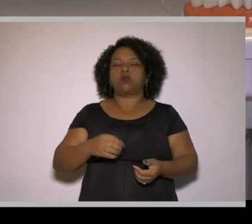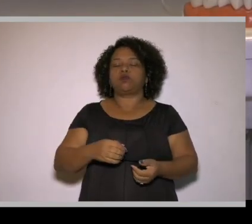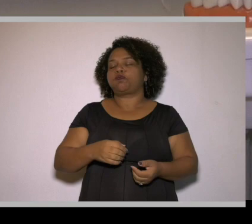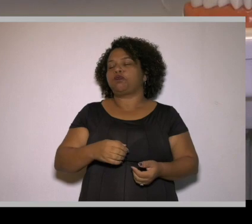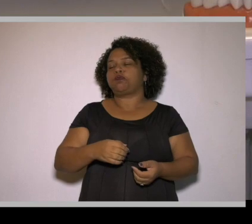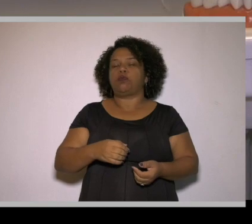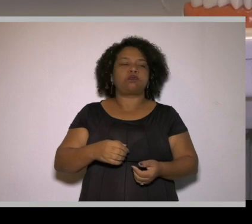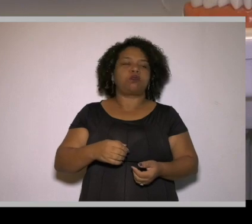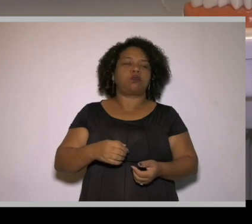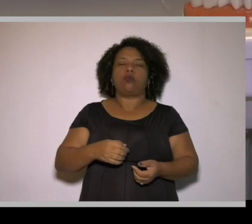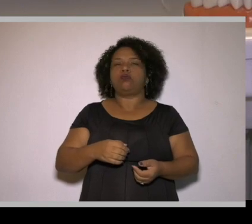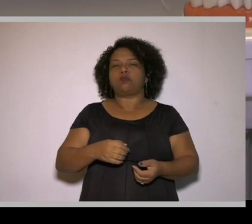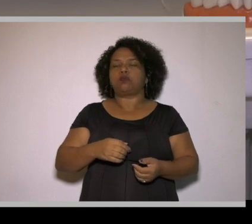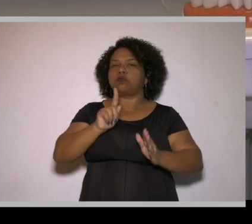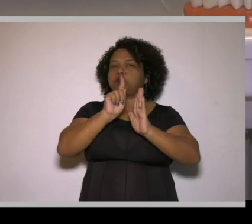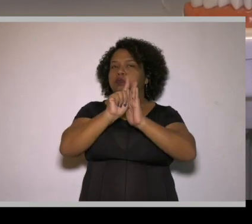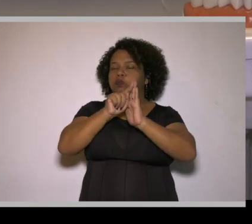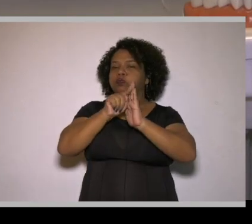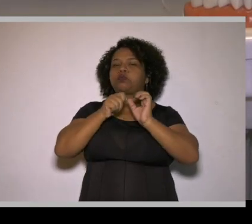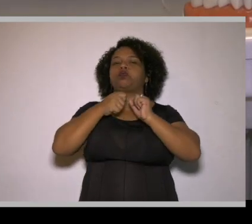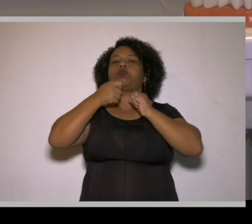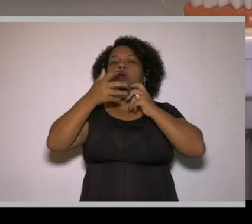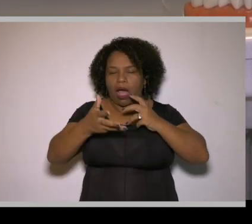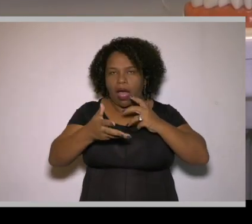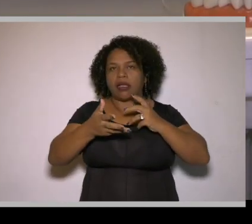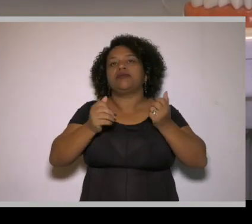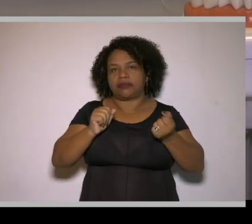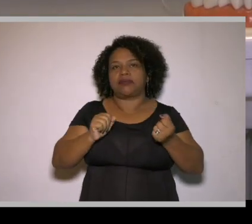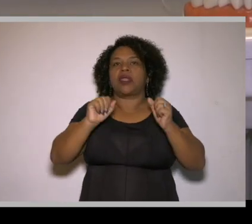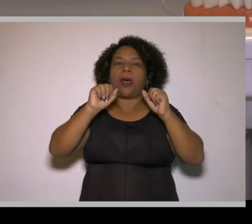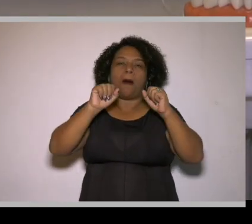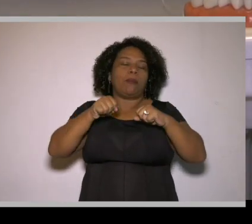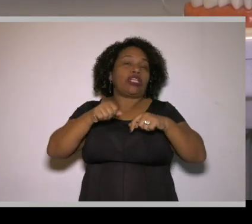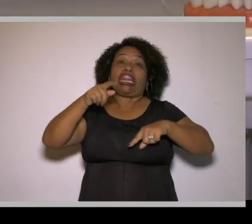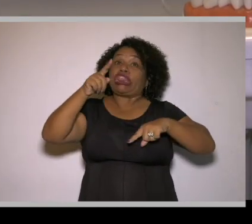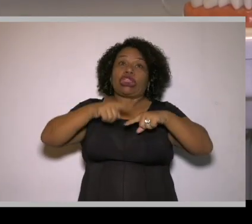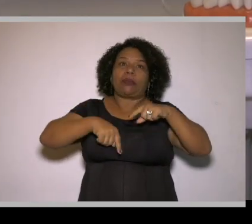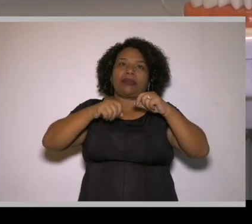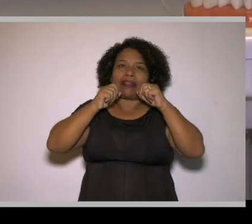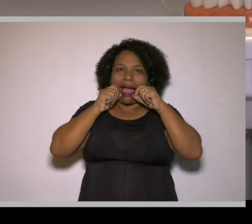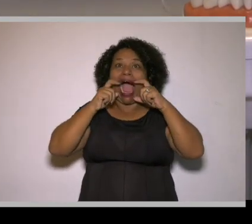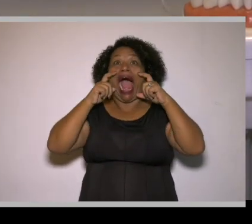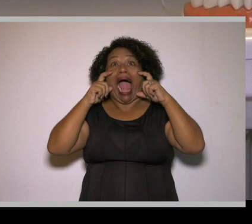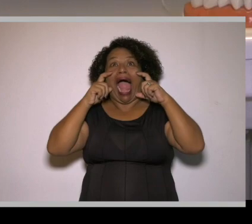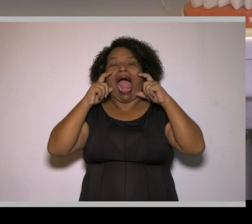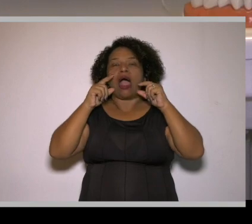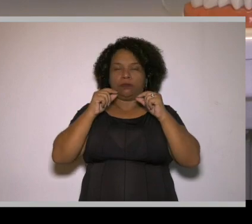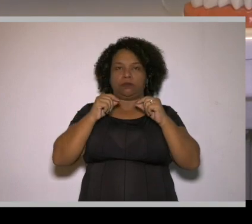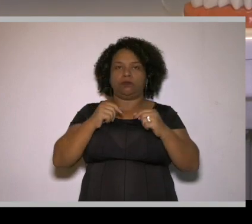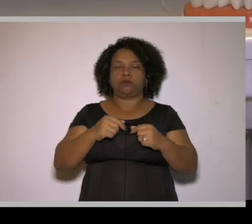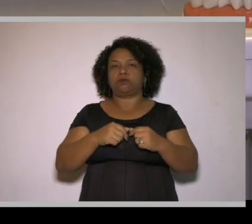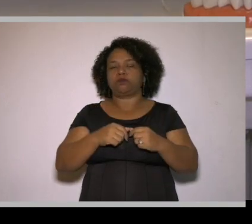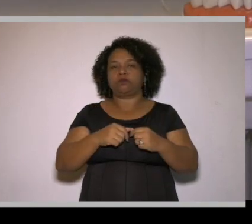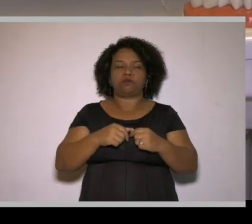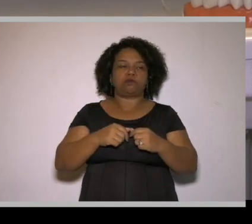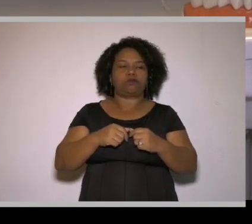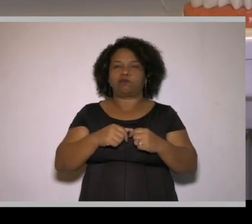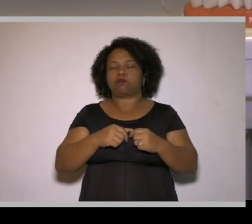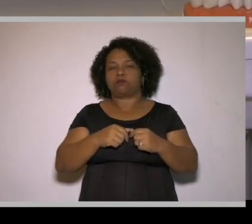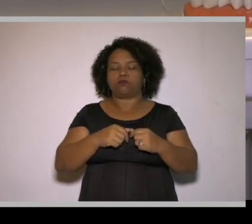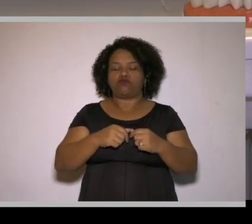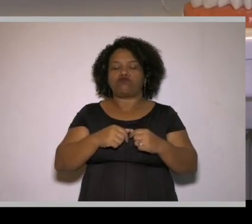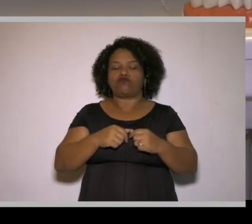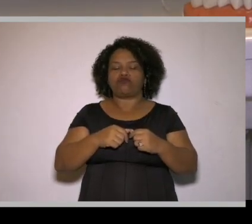sí. perfecto. Entonces, la higiene y los padres deben de darle a los hijos confianza, porque